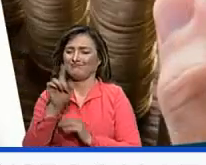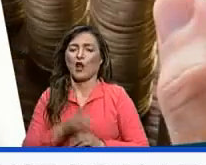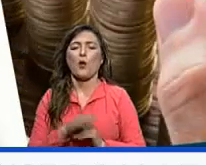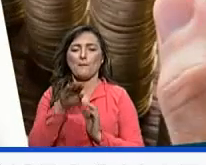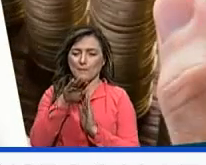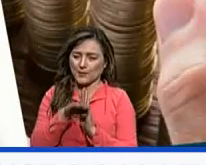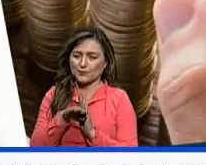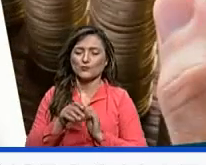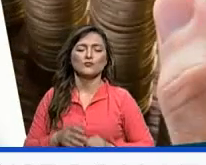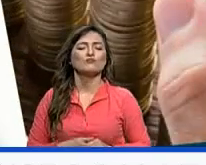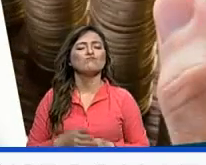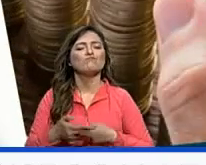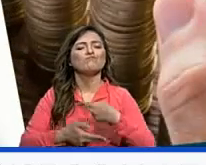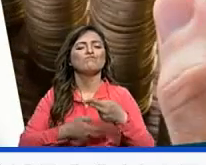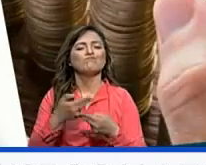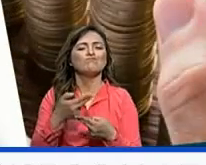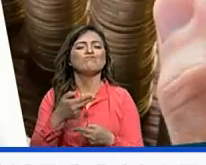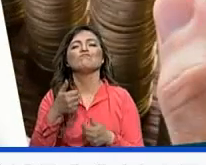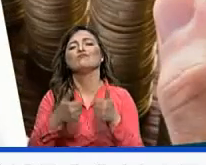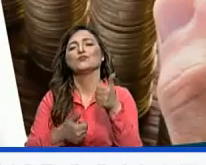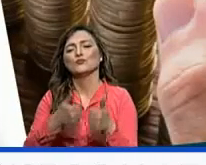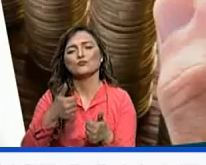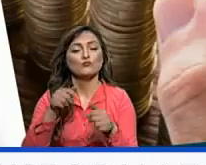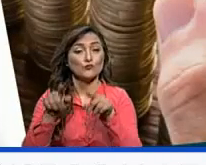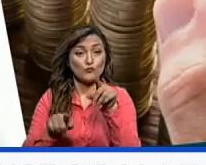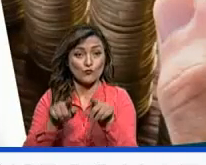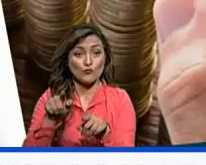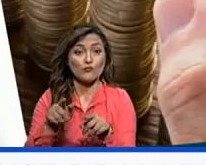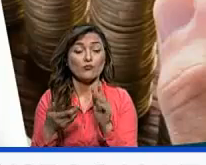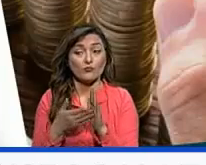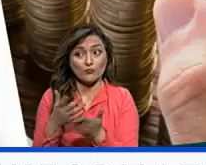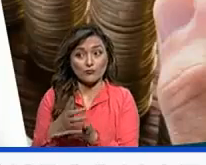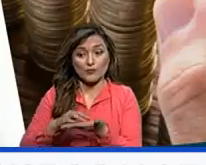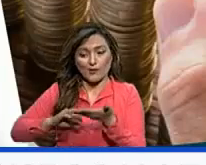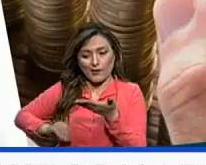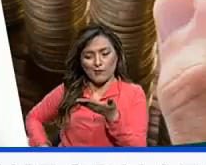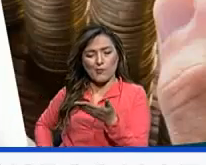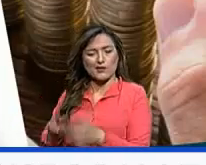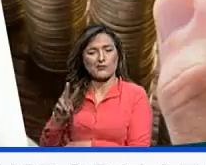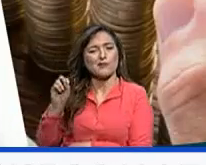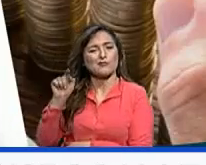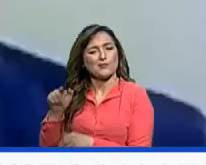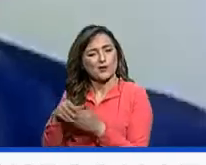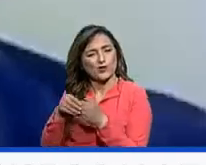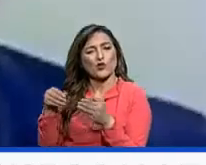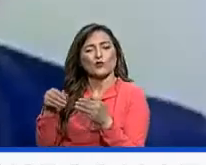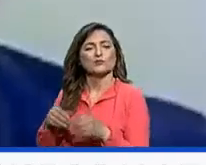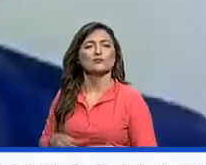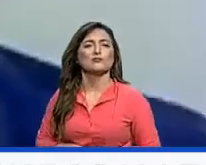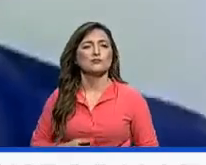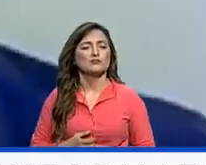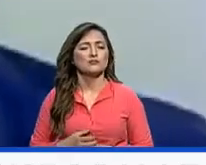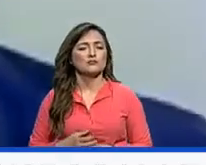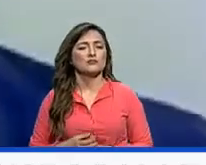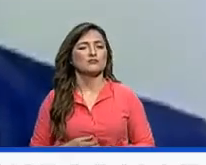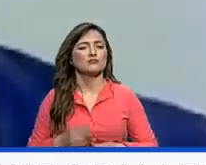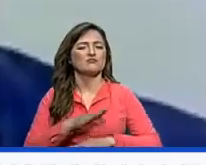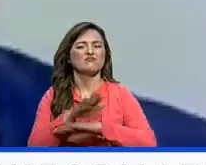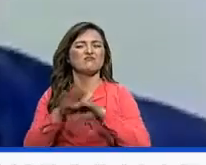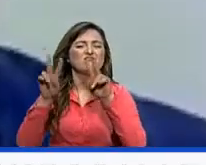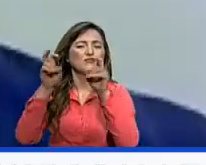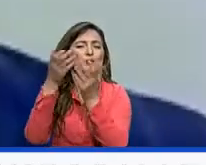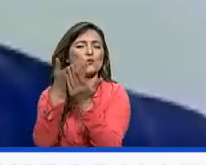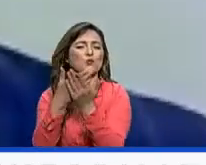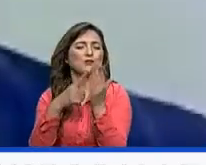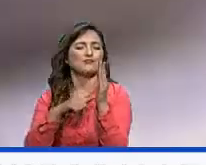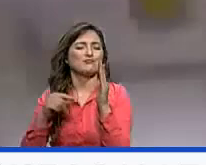se considerará como negocio popular aquellos que tengan ganancias de hasta $20,000. Fausto Ortiz se refiere a otra de las